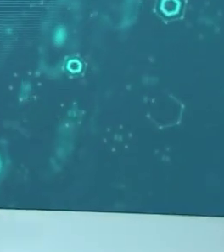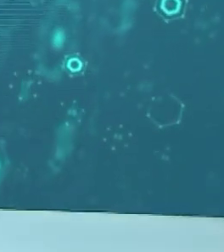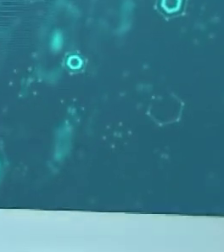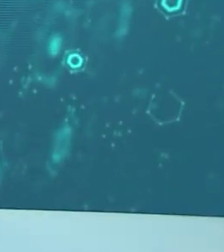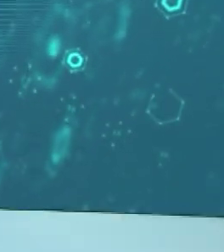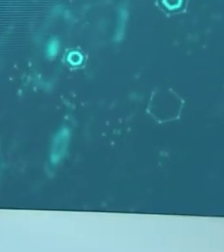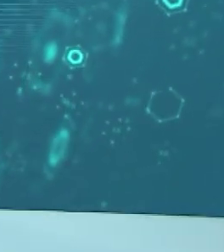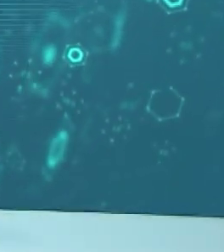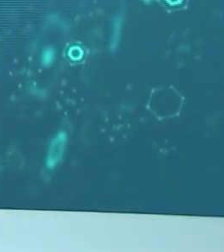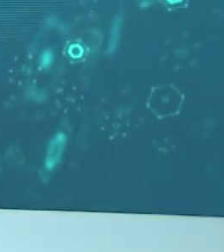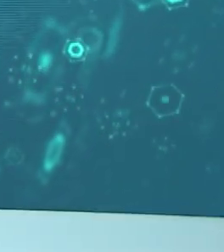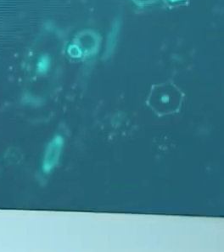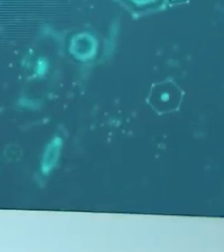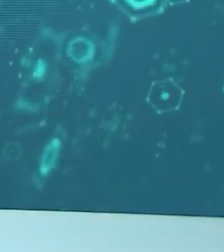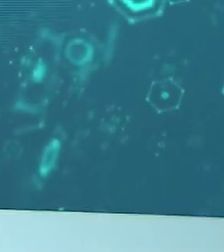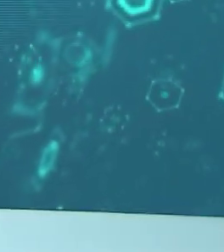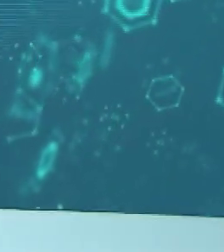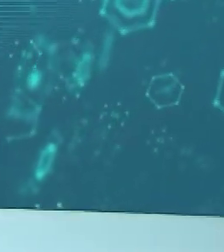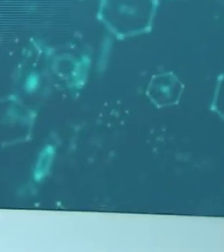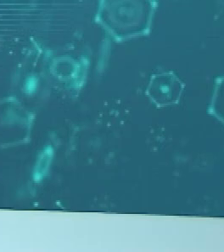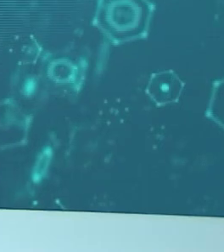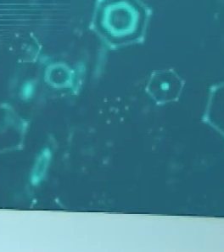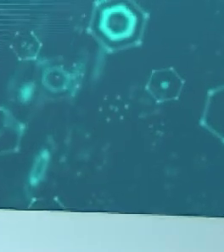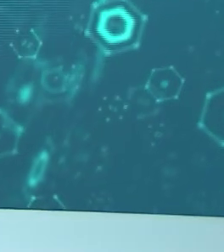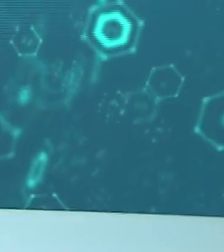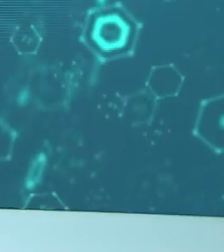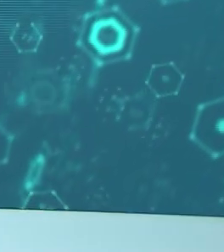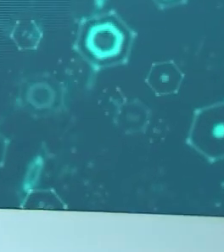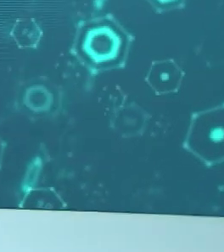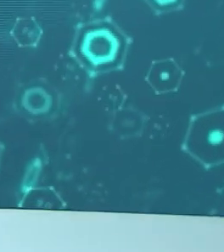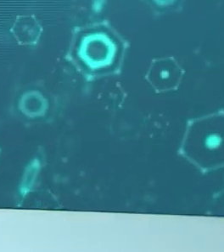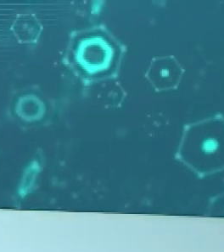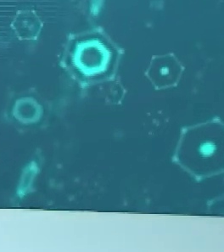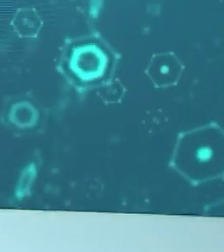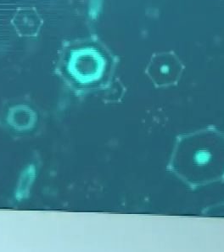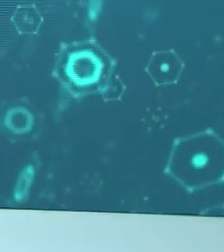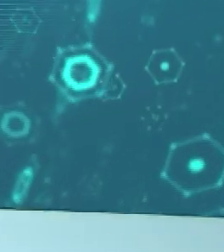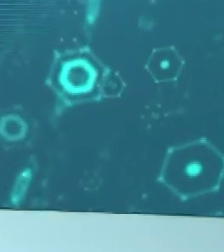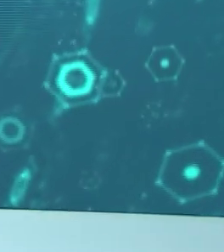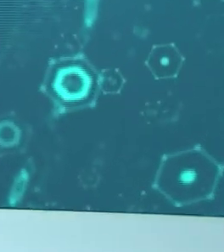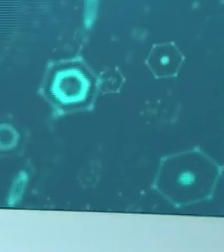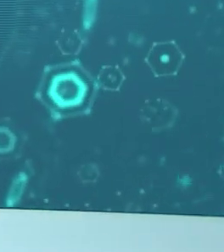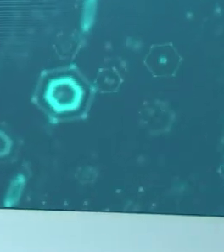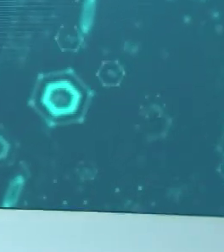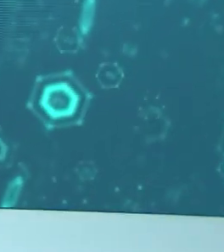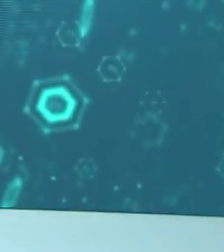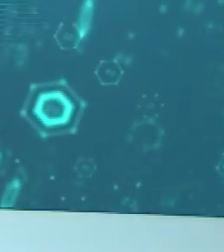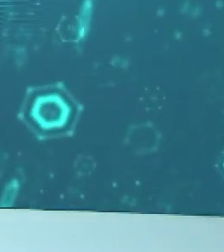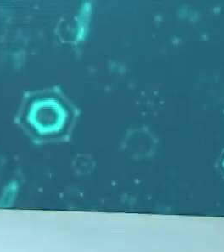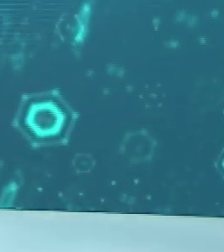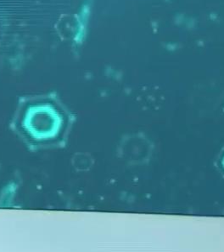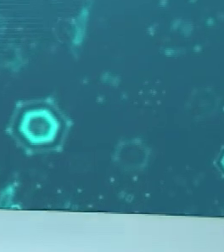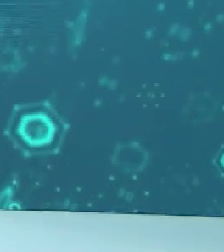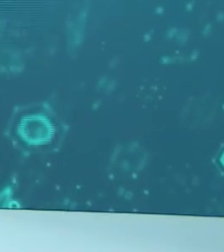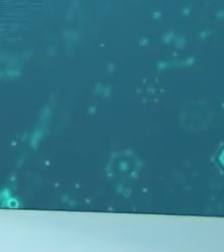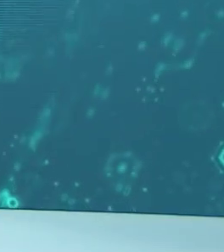naturalmente diferente porque queríamos llegar a ustedes con la información al instante. En este caso se trata de lo que ocurrió en la Cial China,